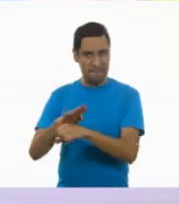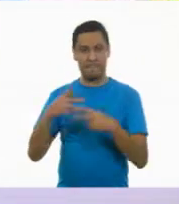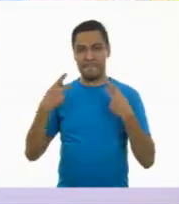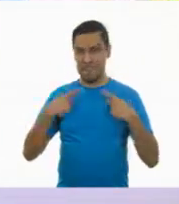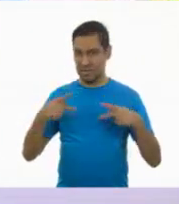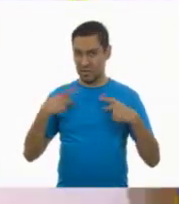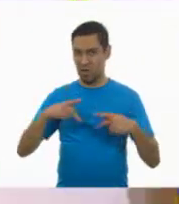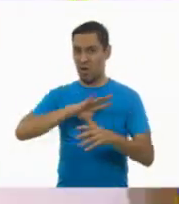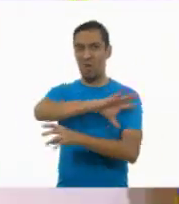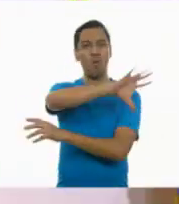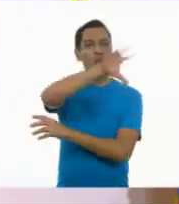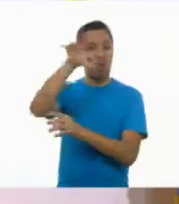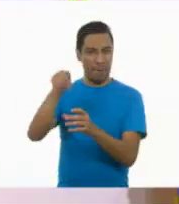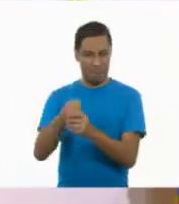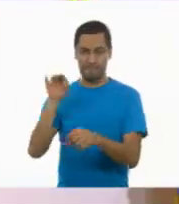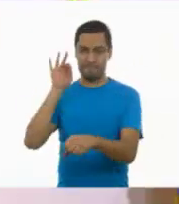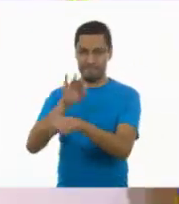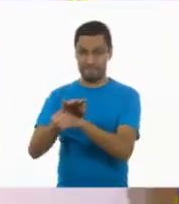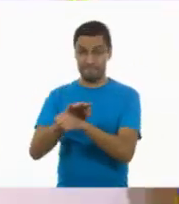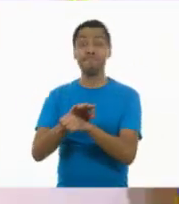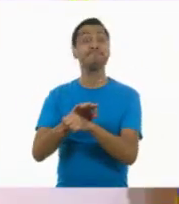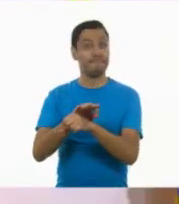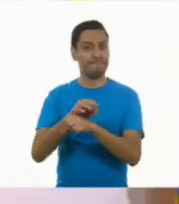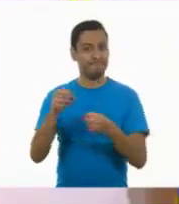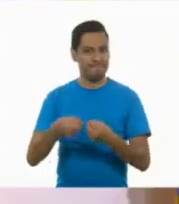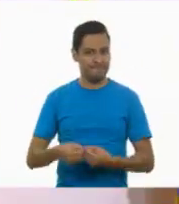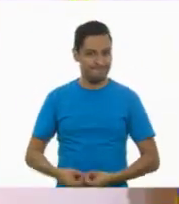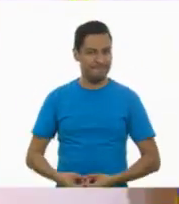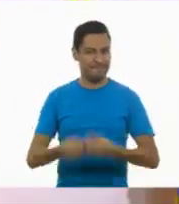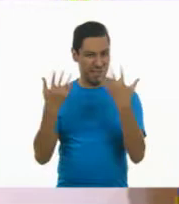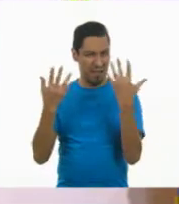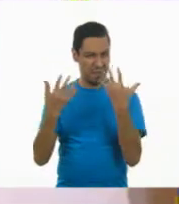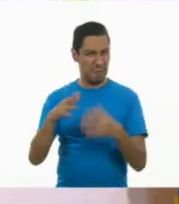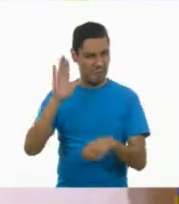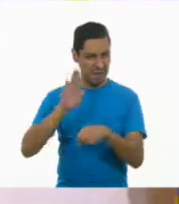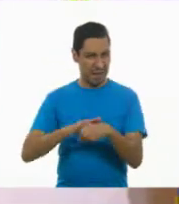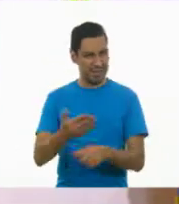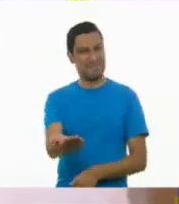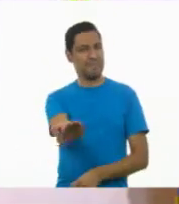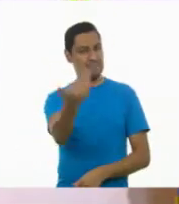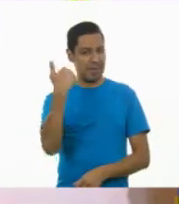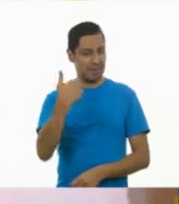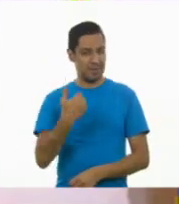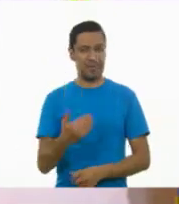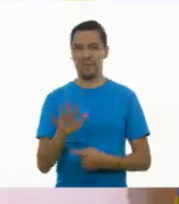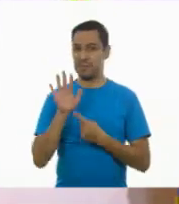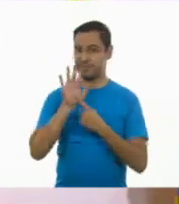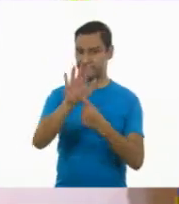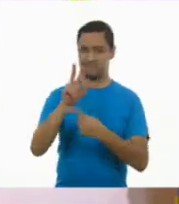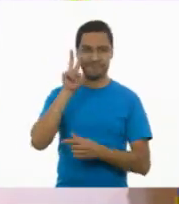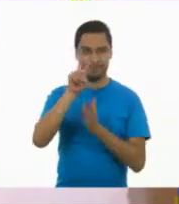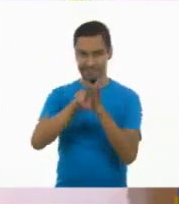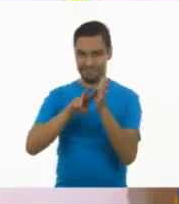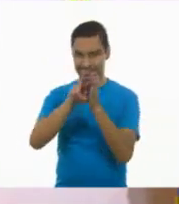quede cada vez más claro, pongan mucha atención al siguiente video. Vengan, niñas y niños, a verlo con nosotros. ¡Sí!